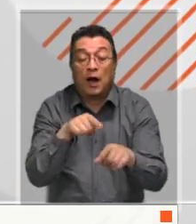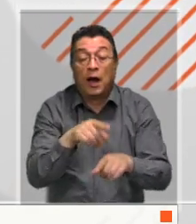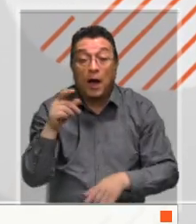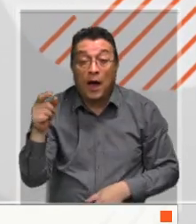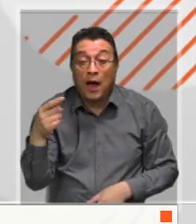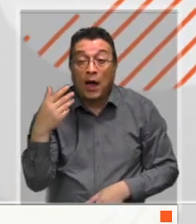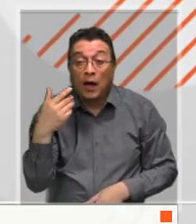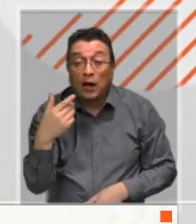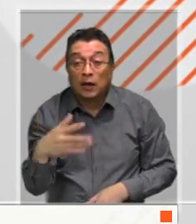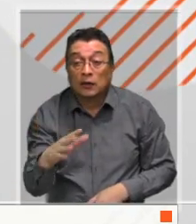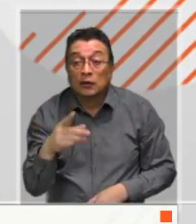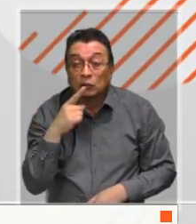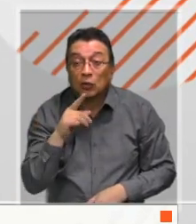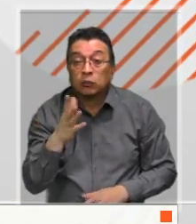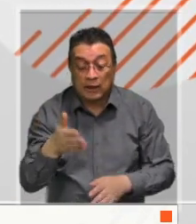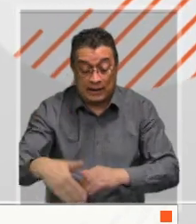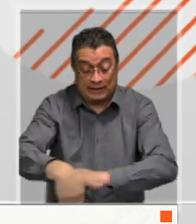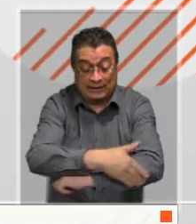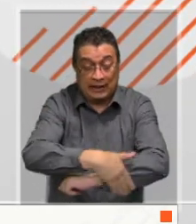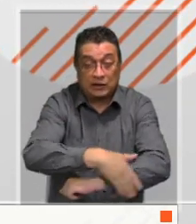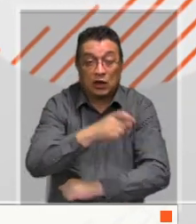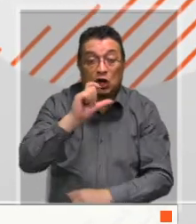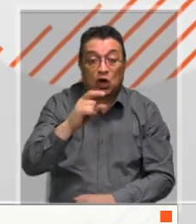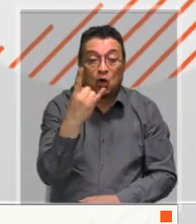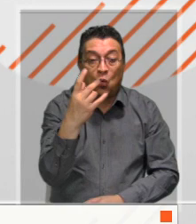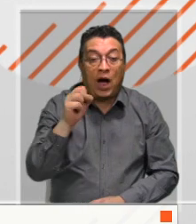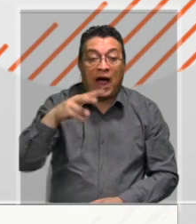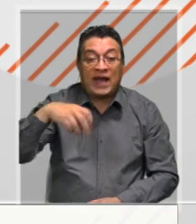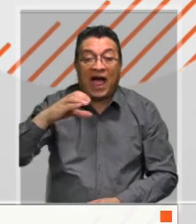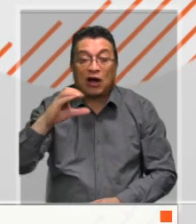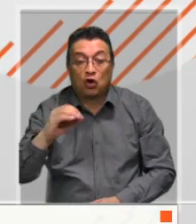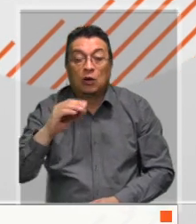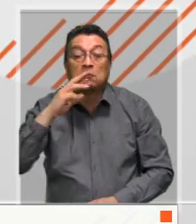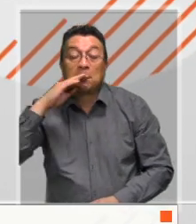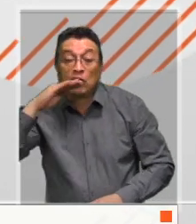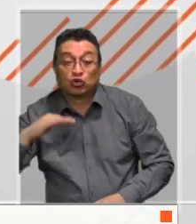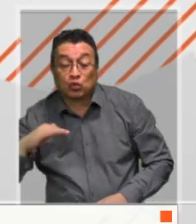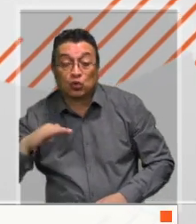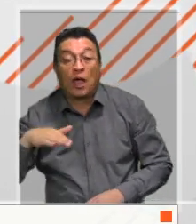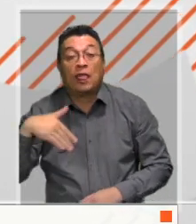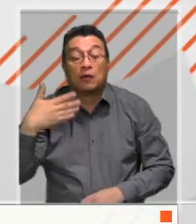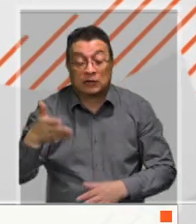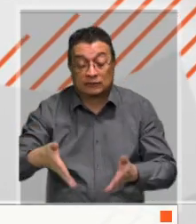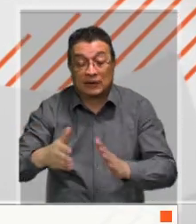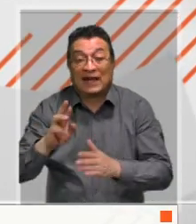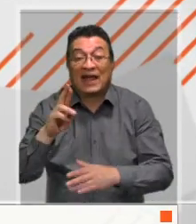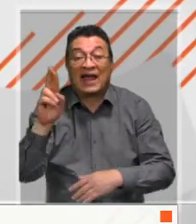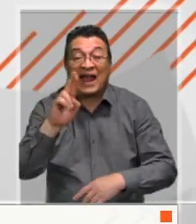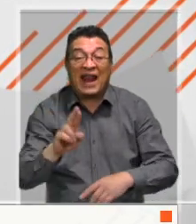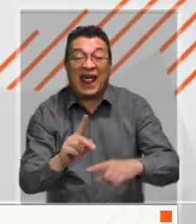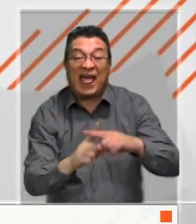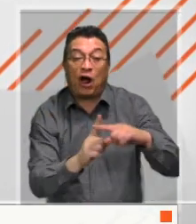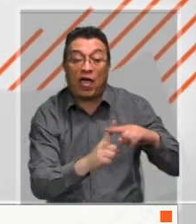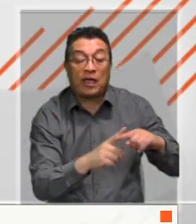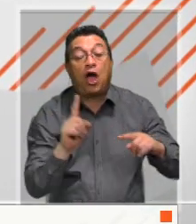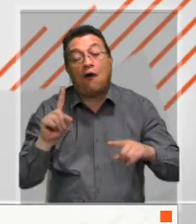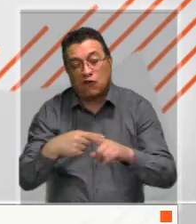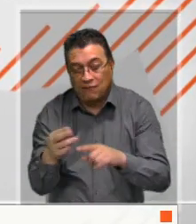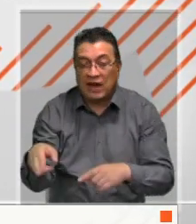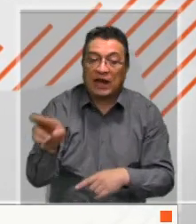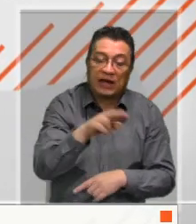instancia fue por Avenida Guanaco en dirección hacia el sur, posteriormente al tomar unas calles por Recoleta y nuevamente tomar hacia